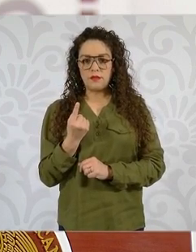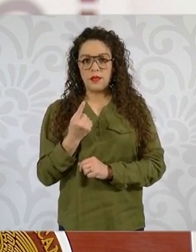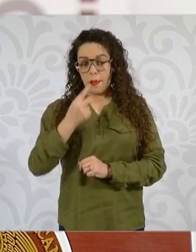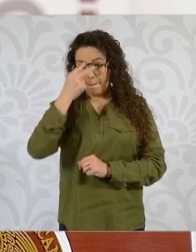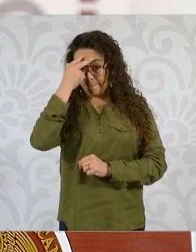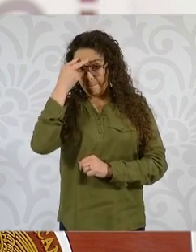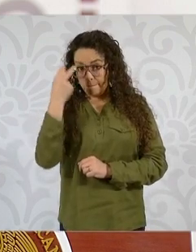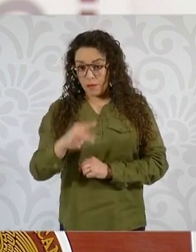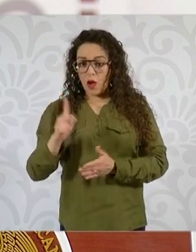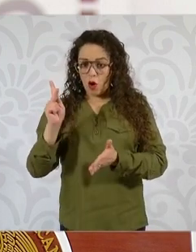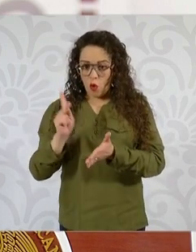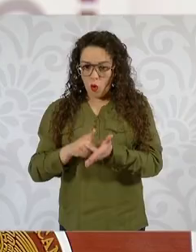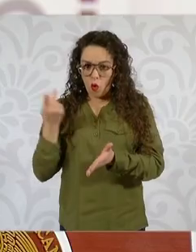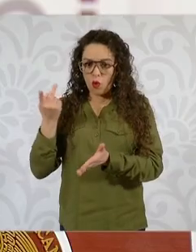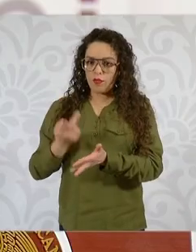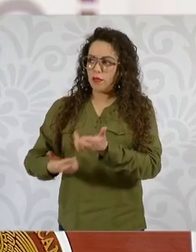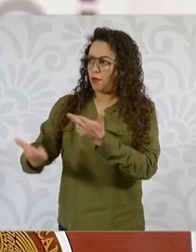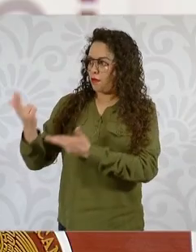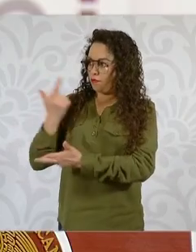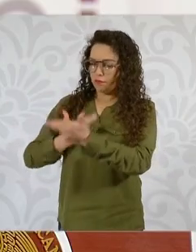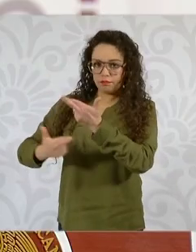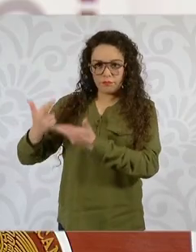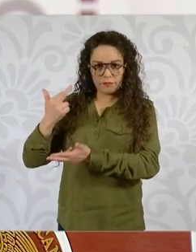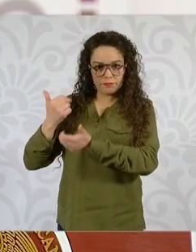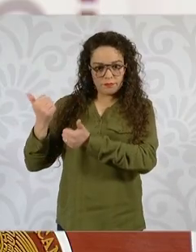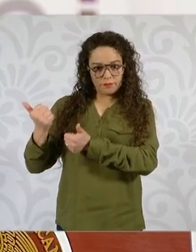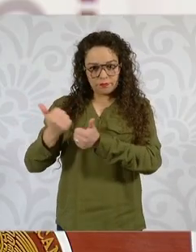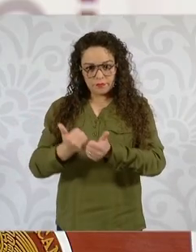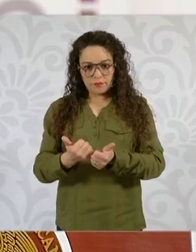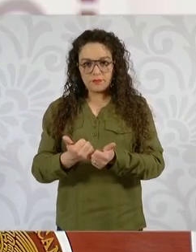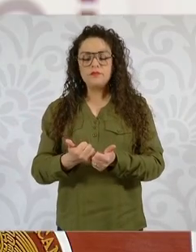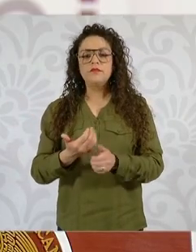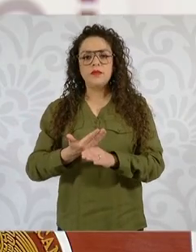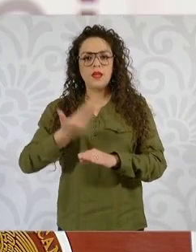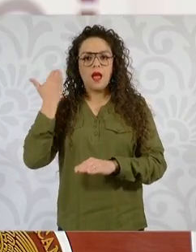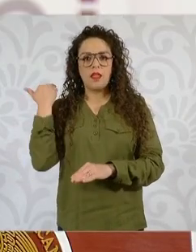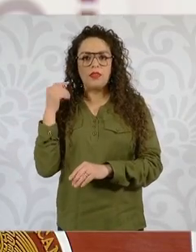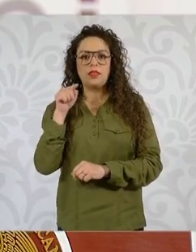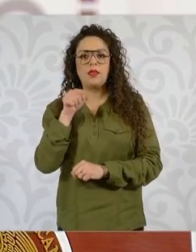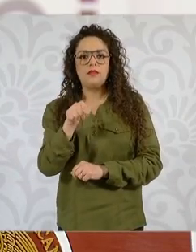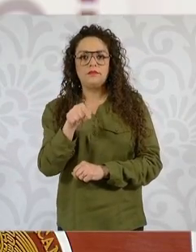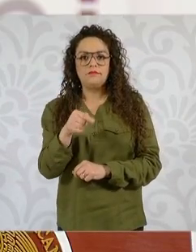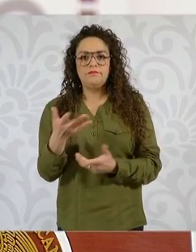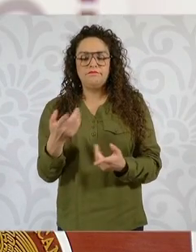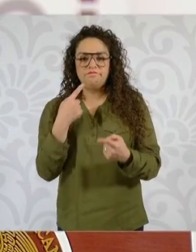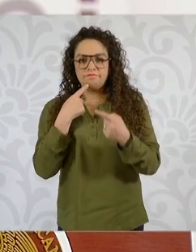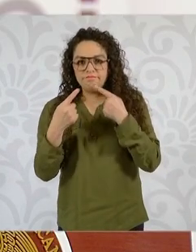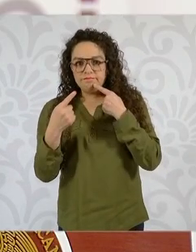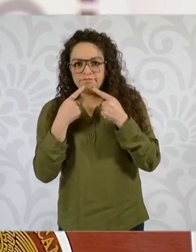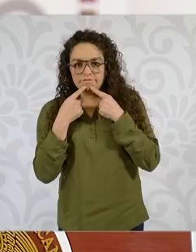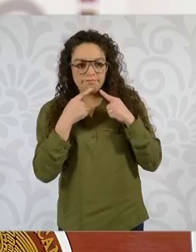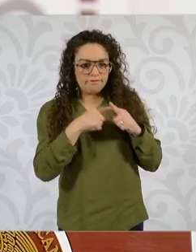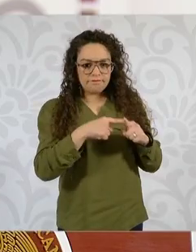en la triangulación que estuvieron haciendo. O sea,